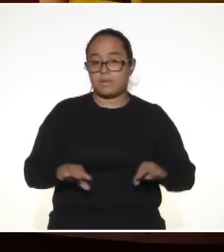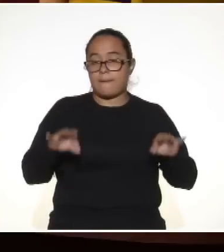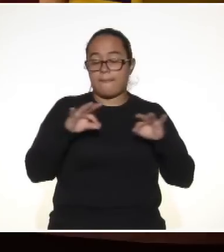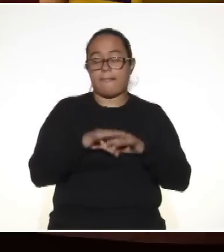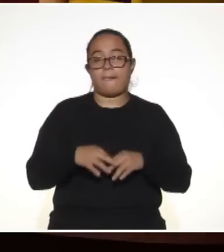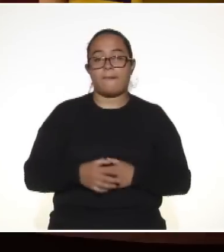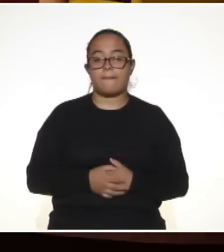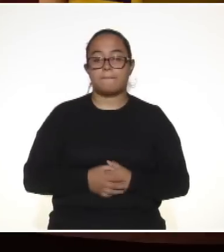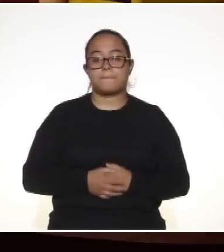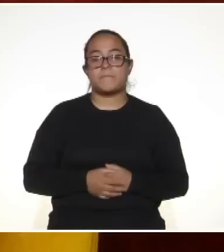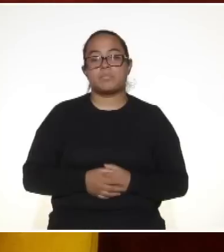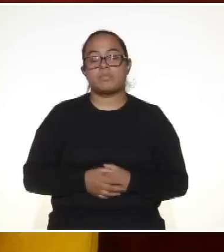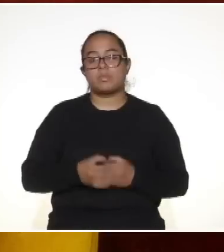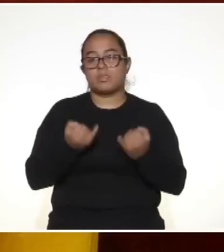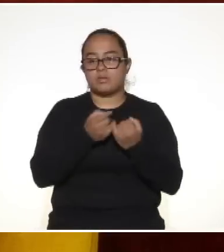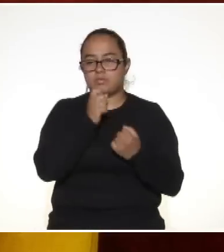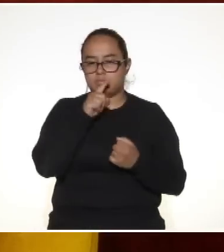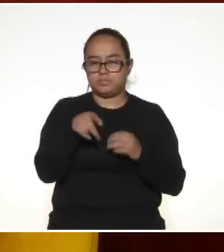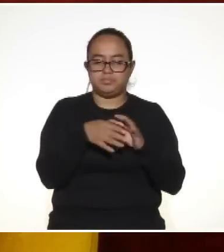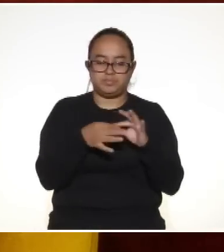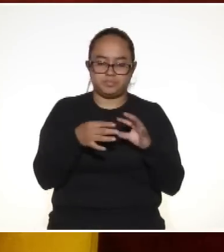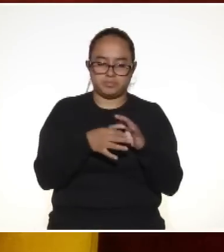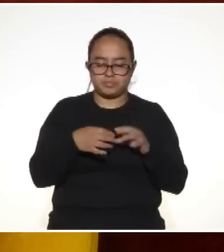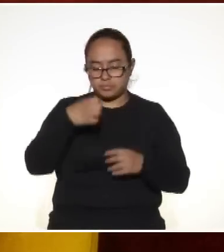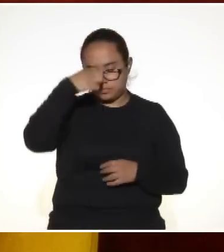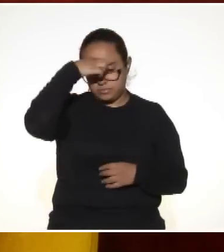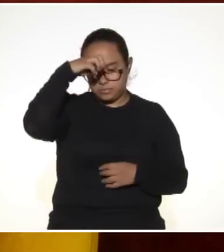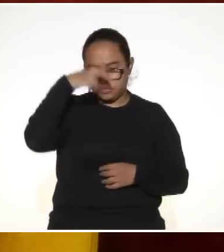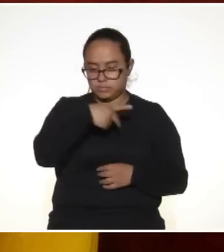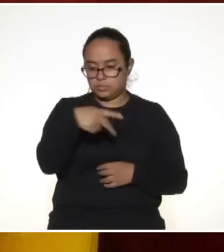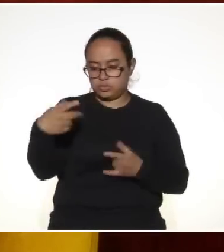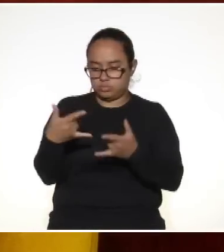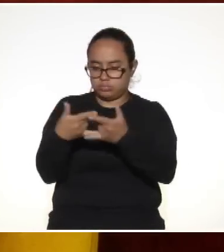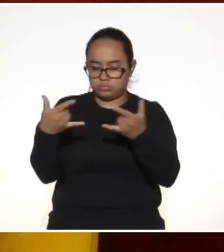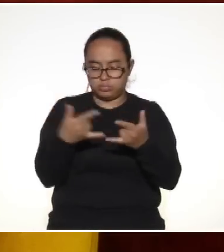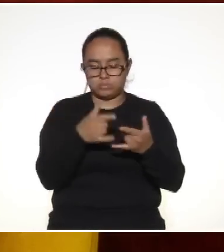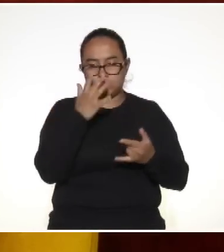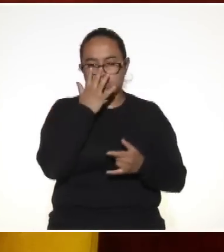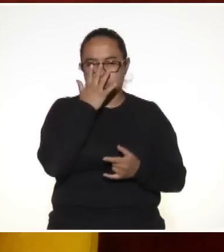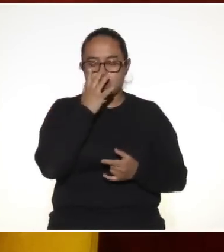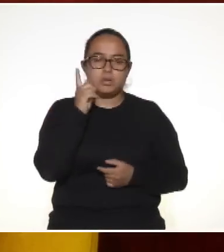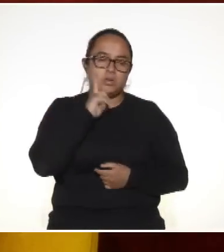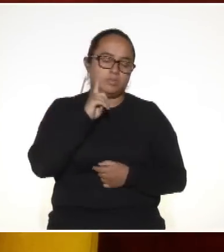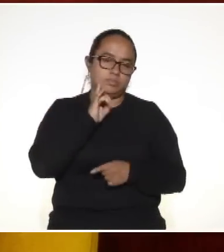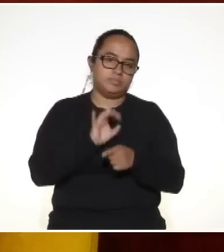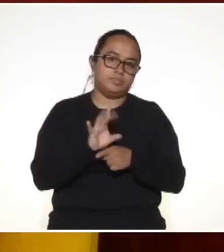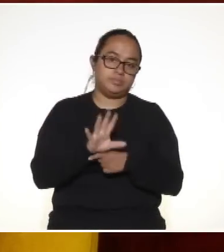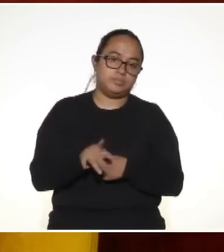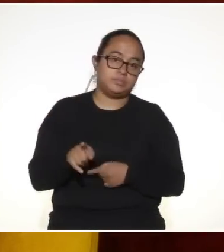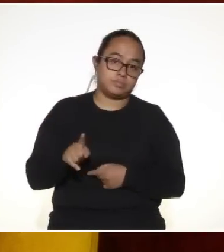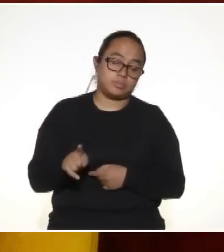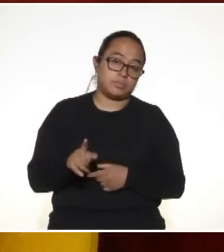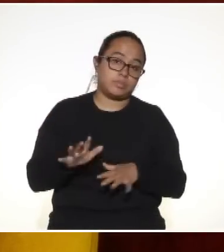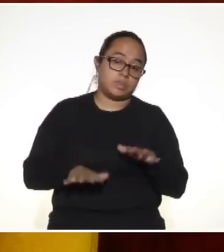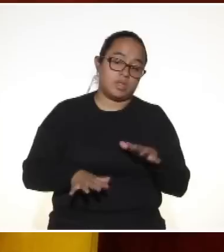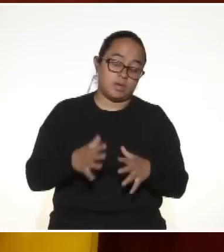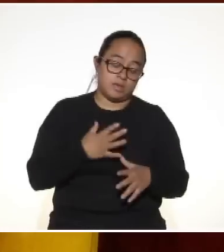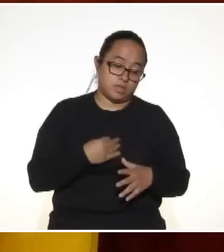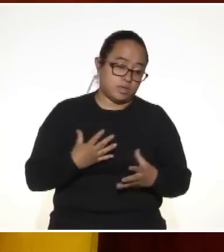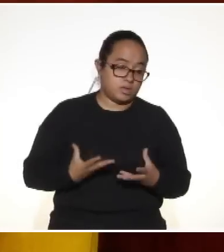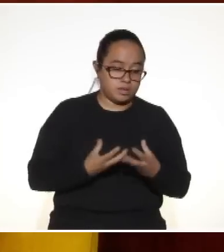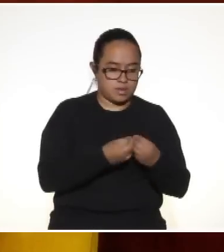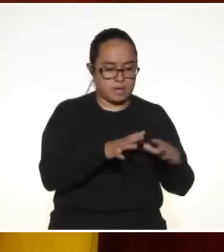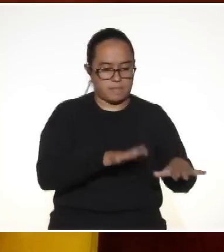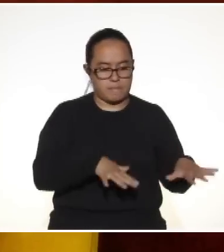Ok, también nos contaban experiencias personales. Carla nos dice que ella cuando suele llevar a sus niños a